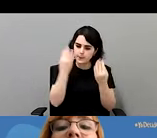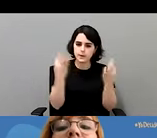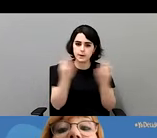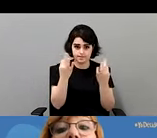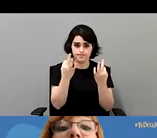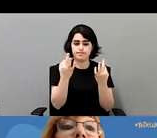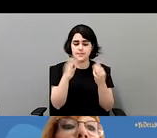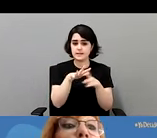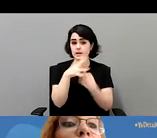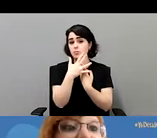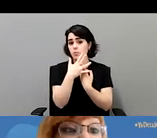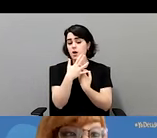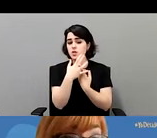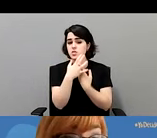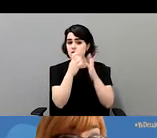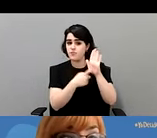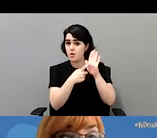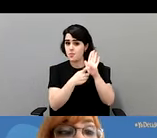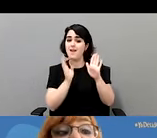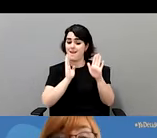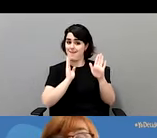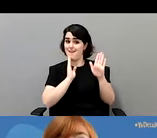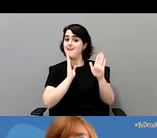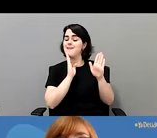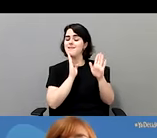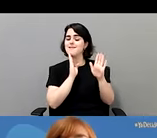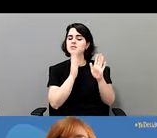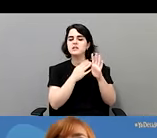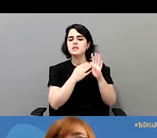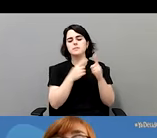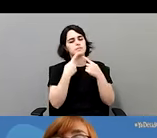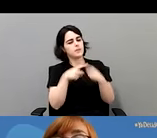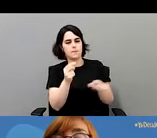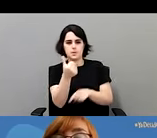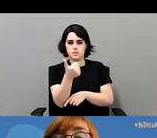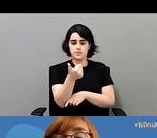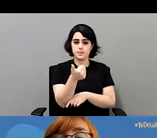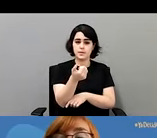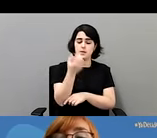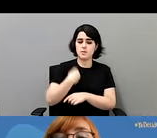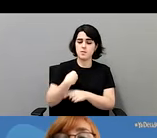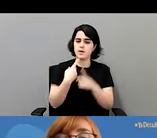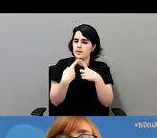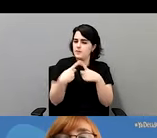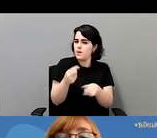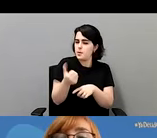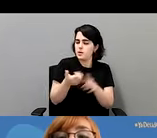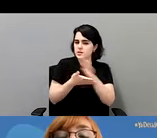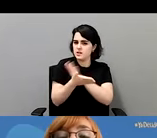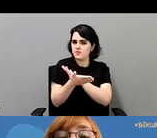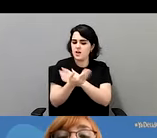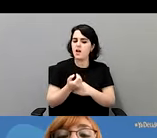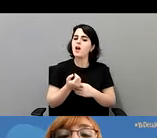hecho de que, bueno, la fórmula esa que poníamos antes, aquí es un poco diferente. Y ese que sea un poco diferente favorece una